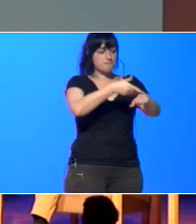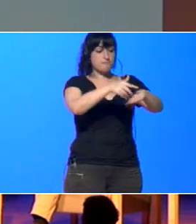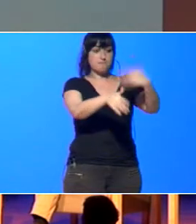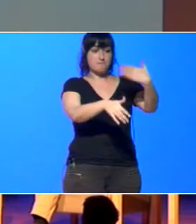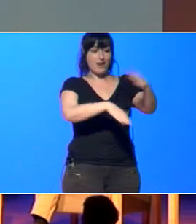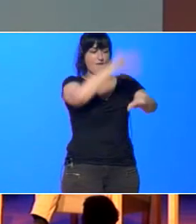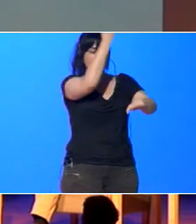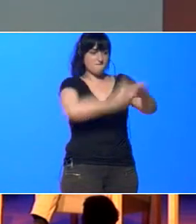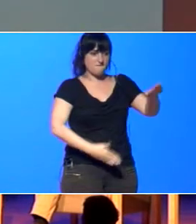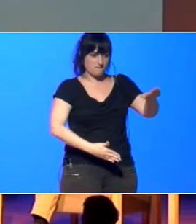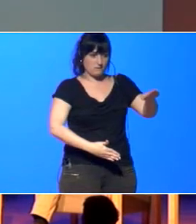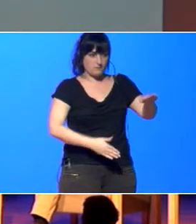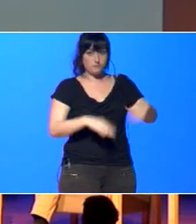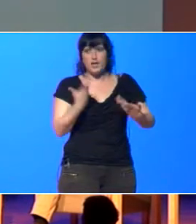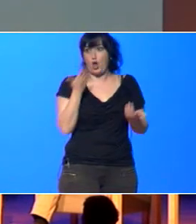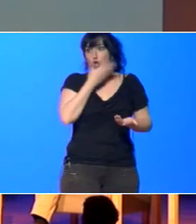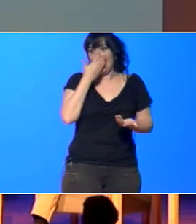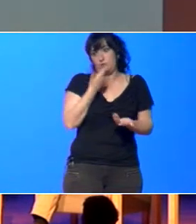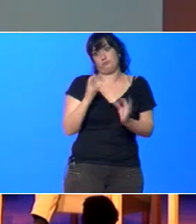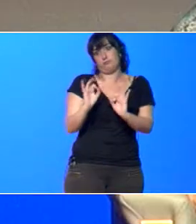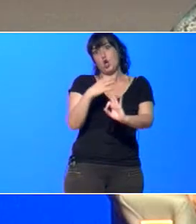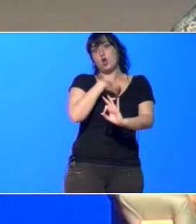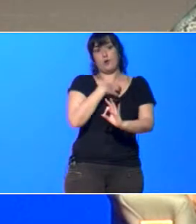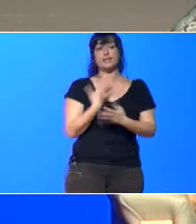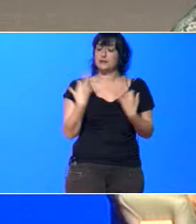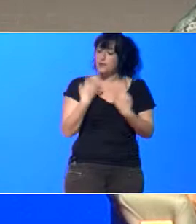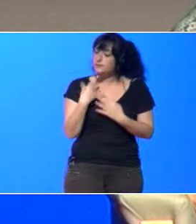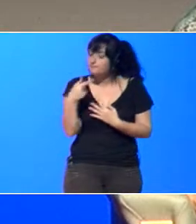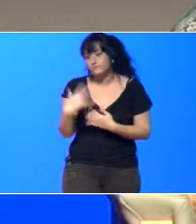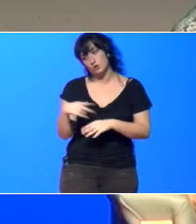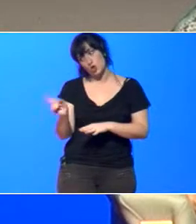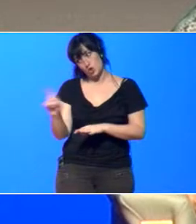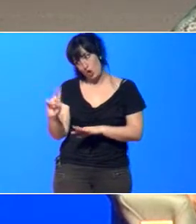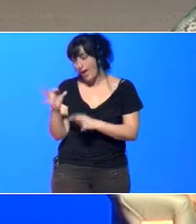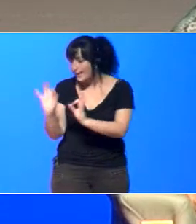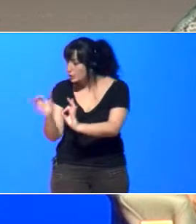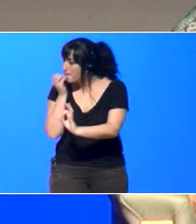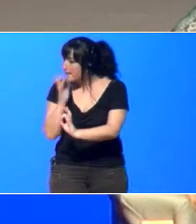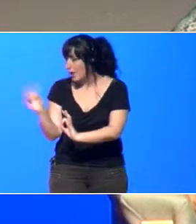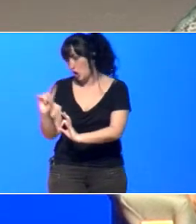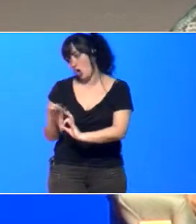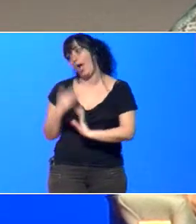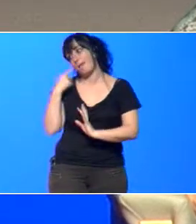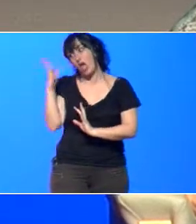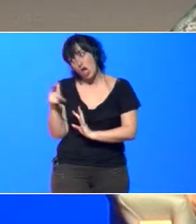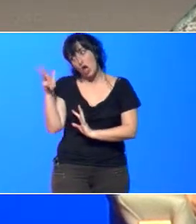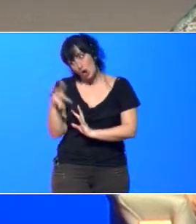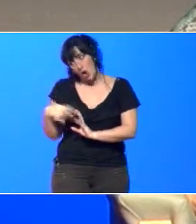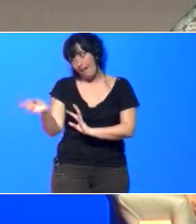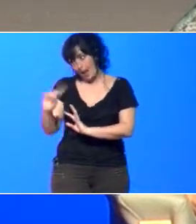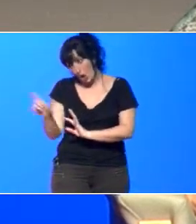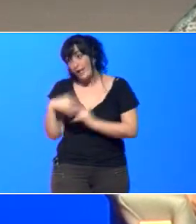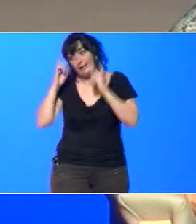mano. Tenemos que decirle, no, chaval, eso no está bien, no lo robes siempre, procura que no te veamos. En fin, lo